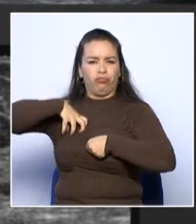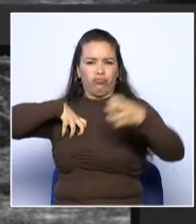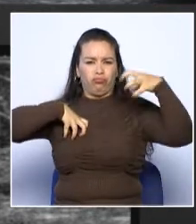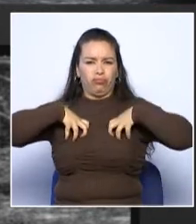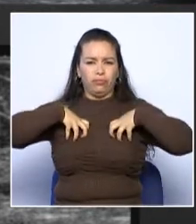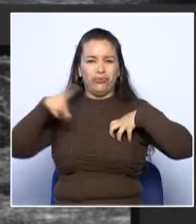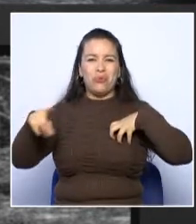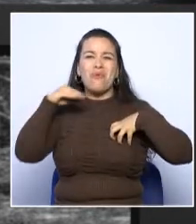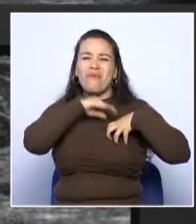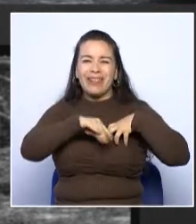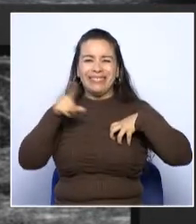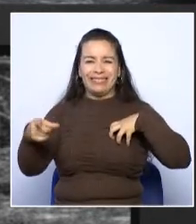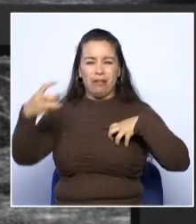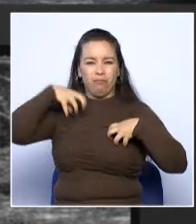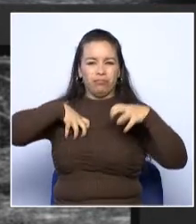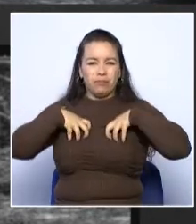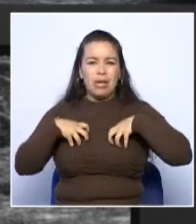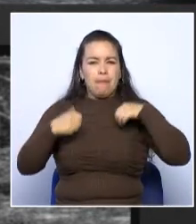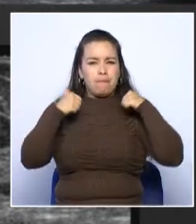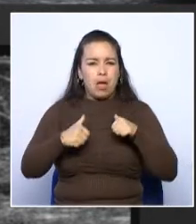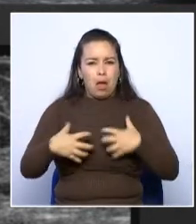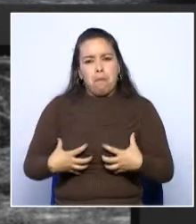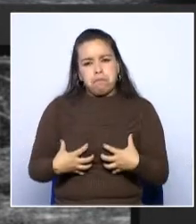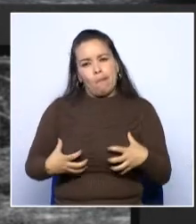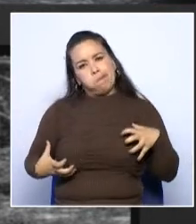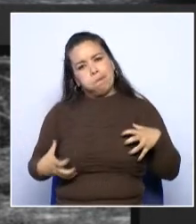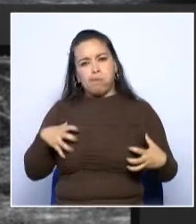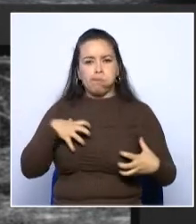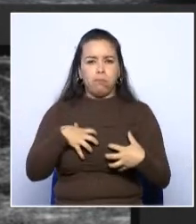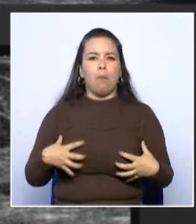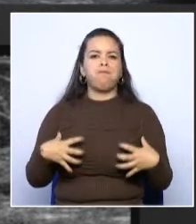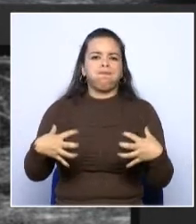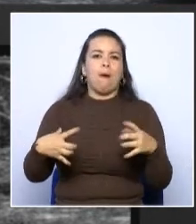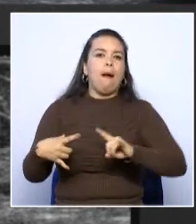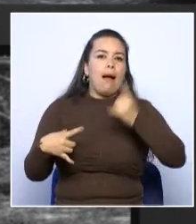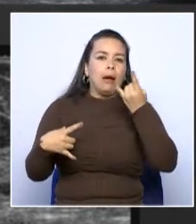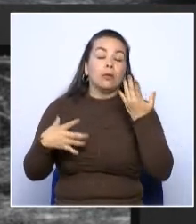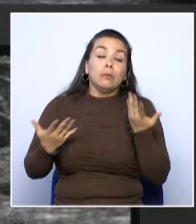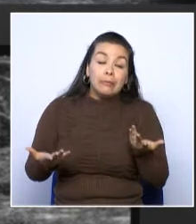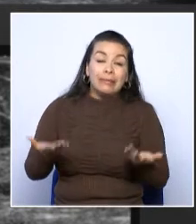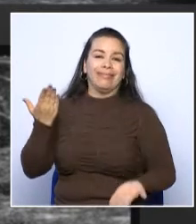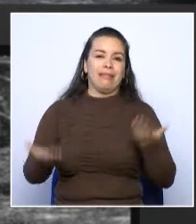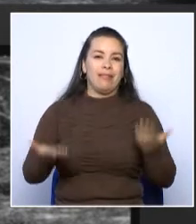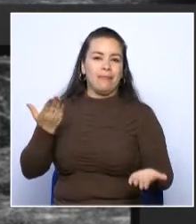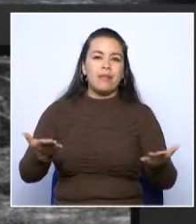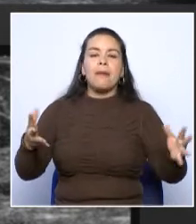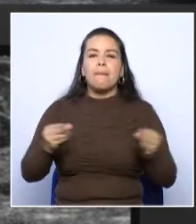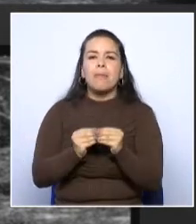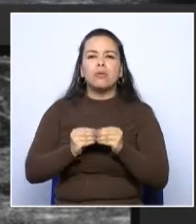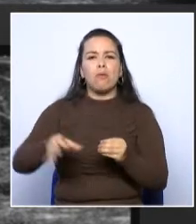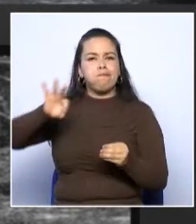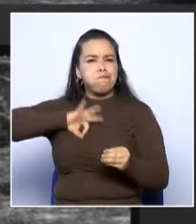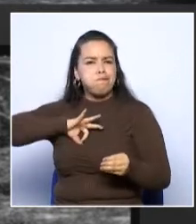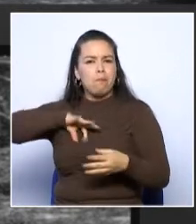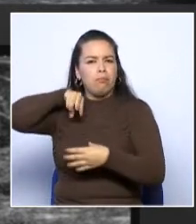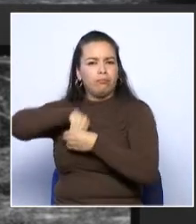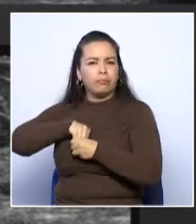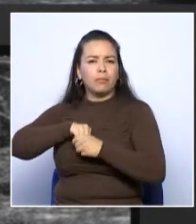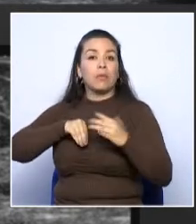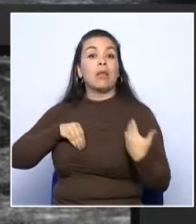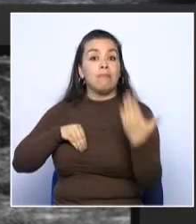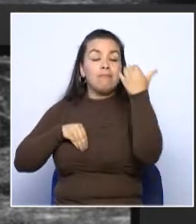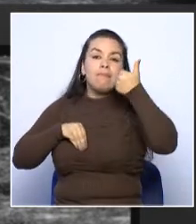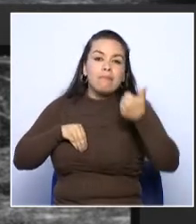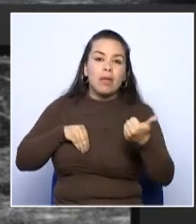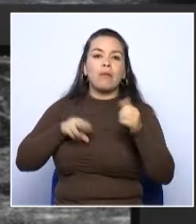ruptura, si no tienen, si están bien puestos, si no lo tienen, si tienen inflamación asociada o no. mirar quistes o patología que es benigna,